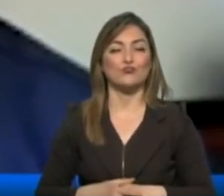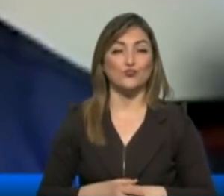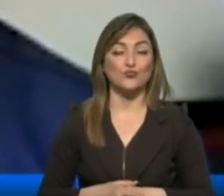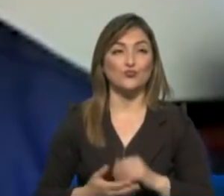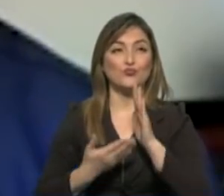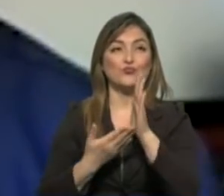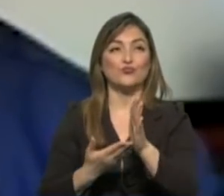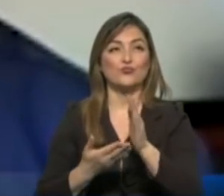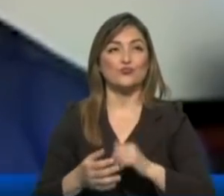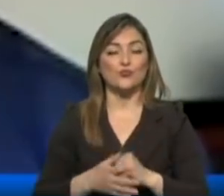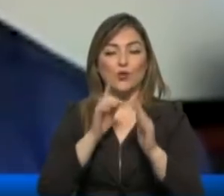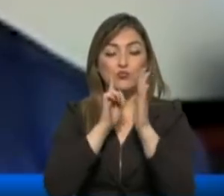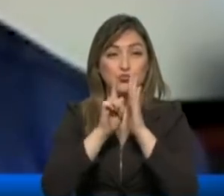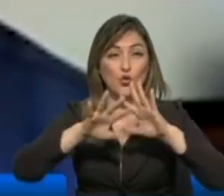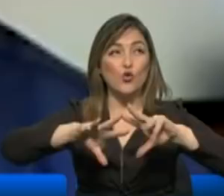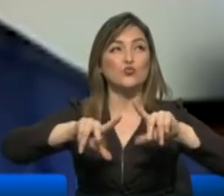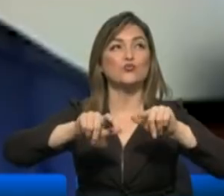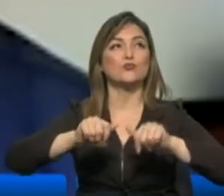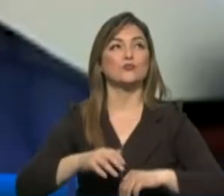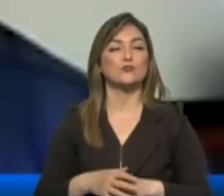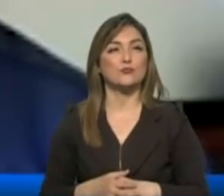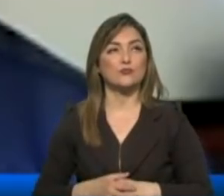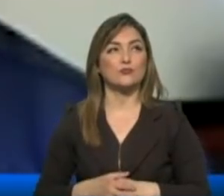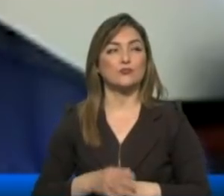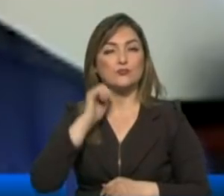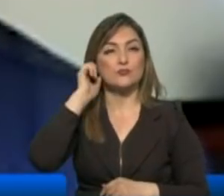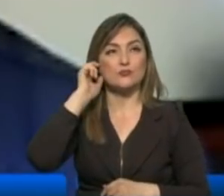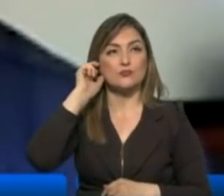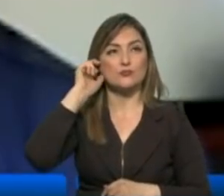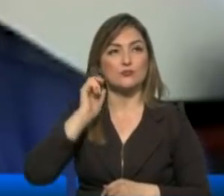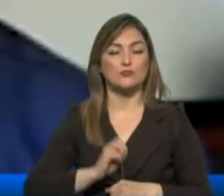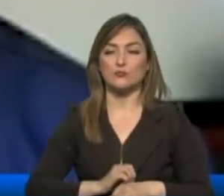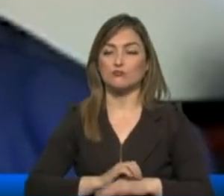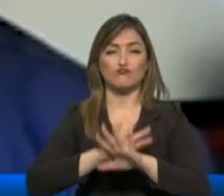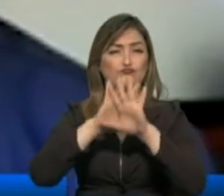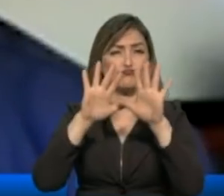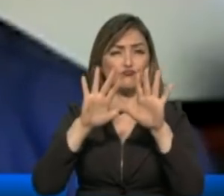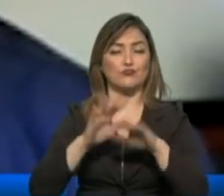empañada con denuncias de corrupción, que eso fue absolutamente grave.